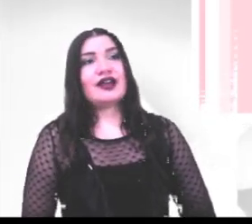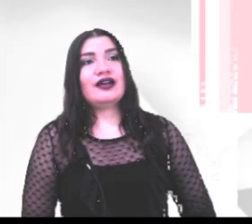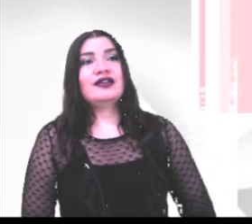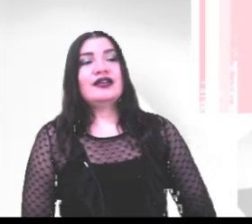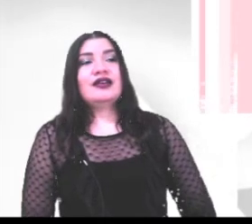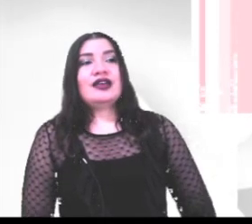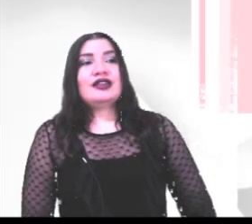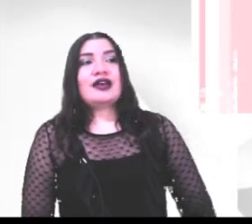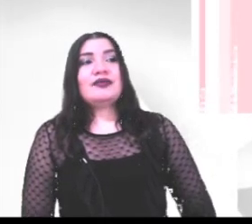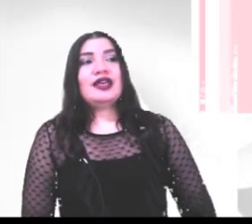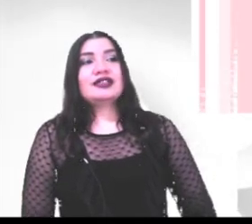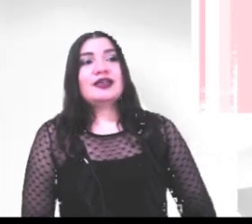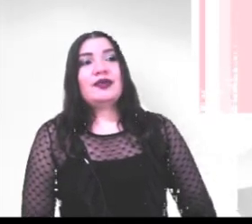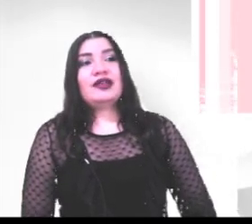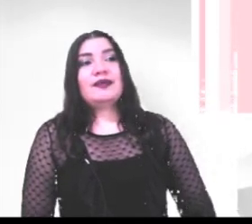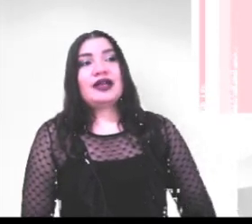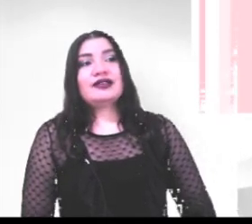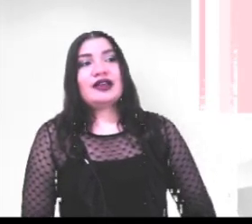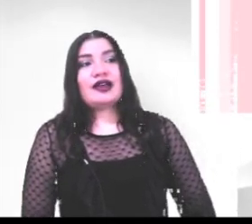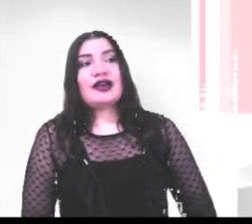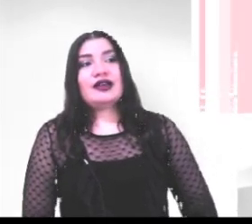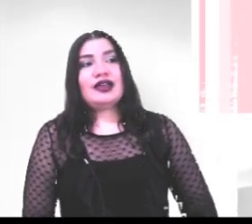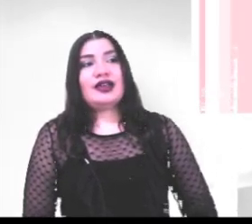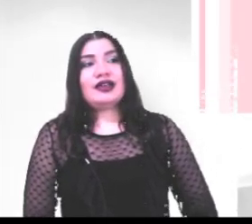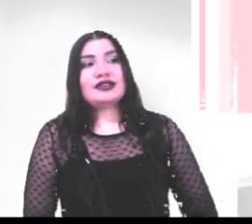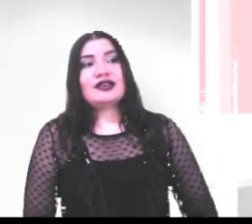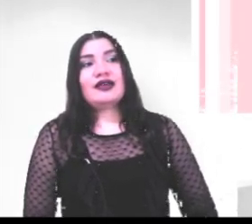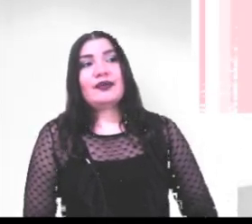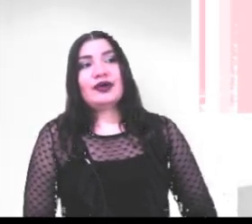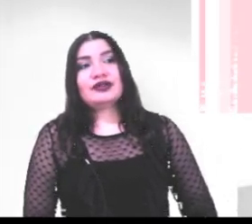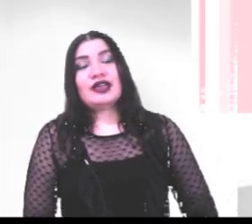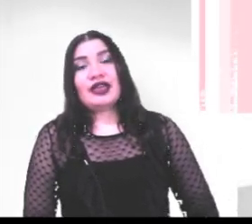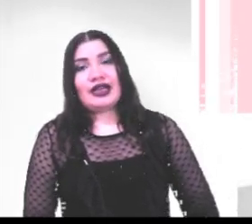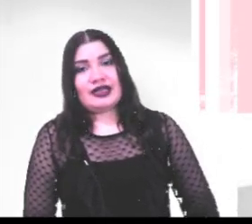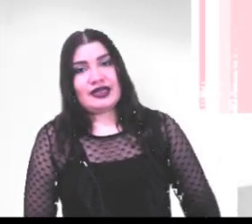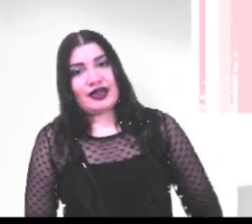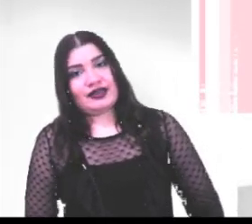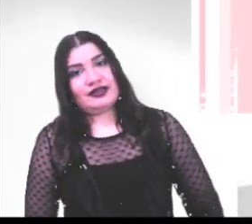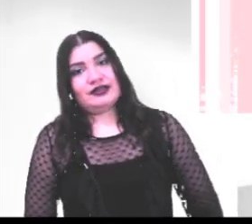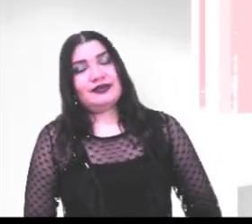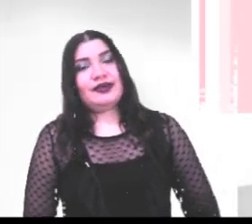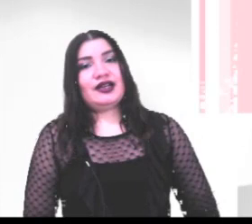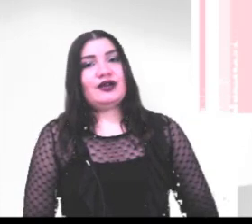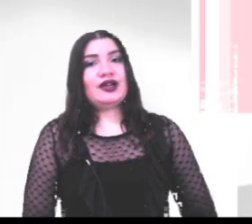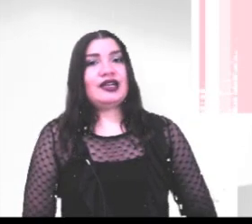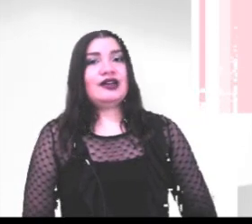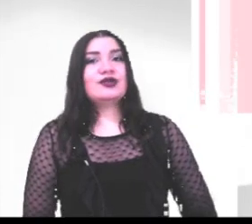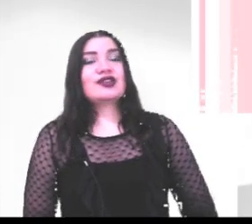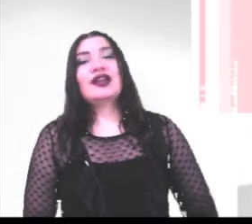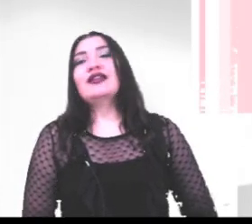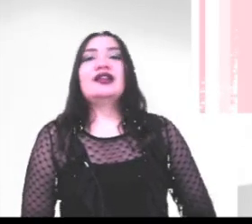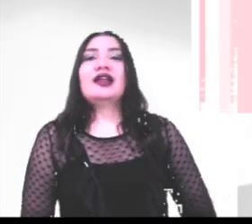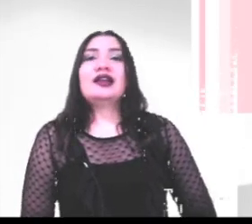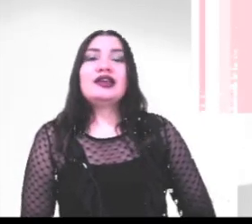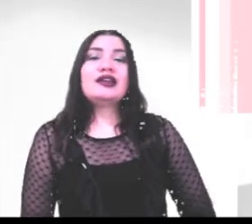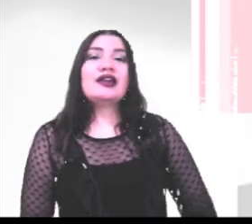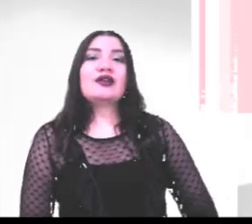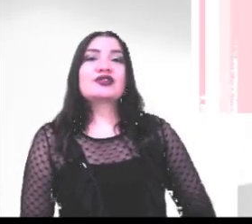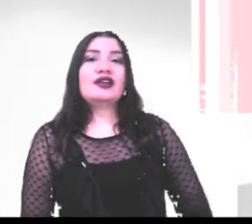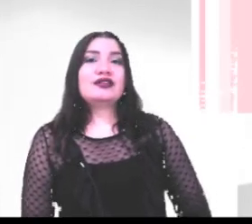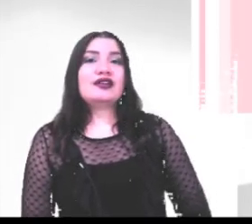cerca también se puede practicar ese deporte en kayak para los que les gusta la adrenalina